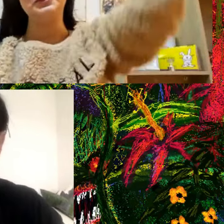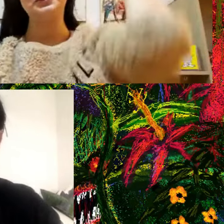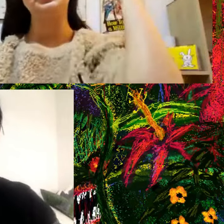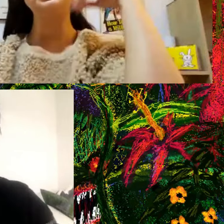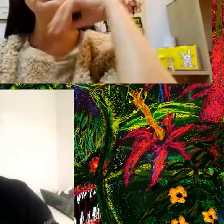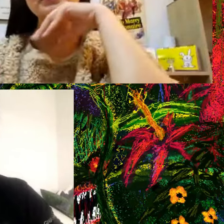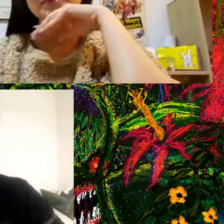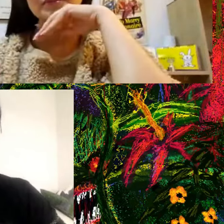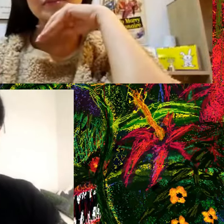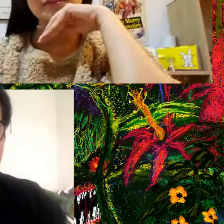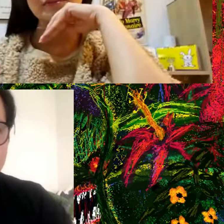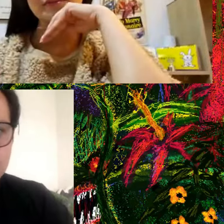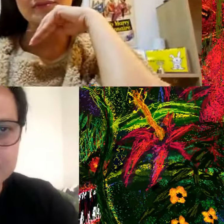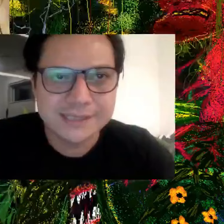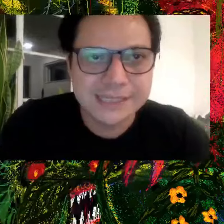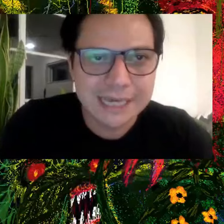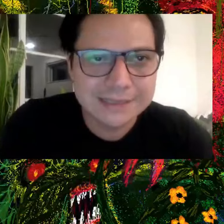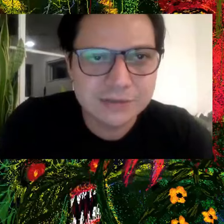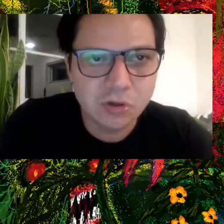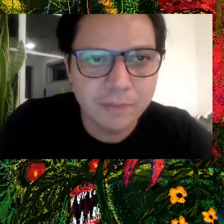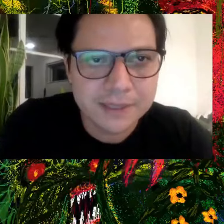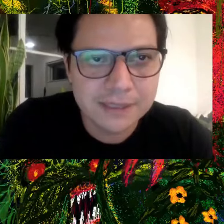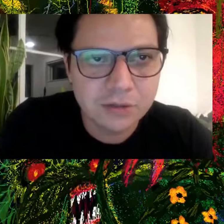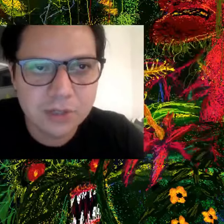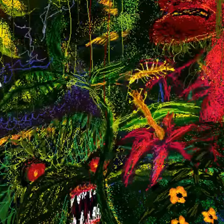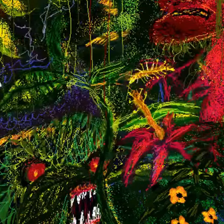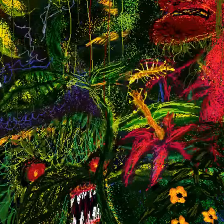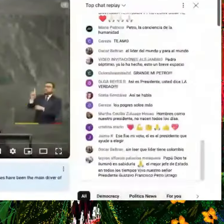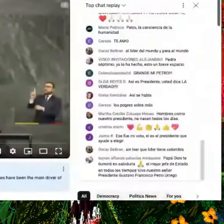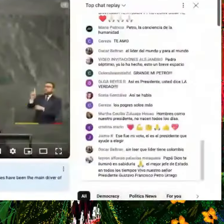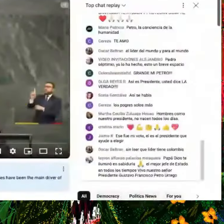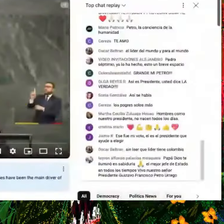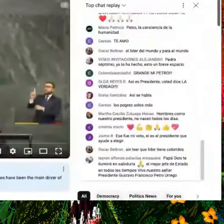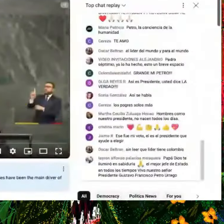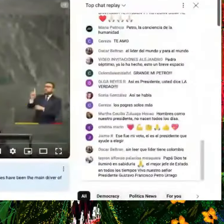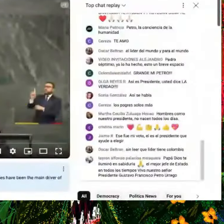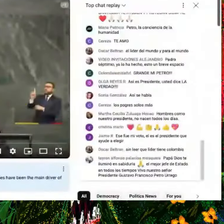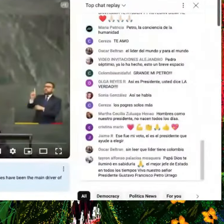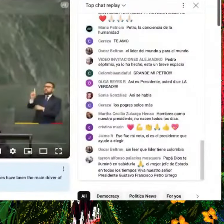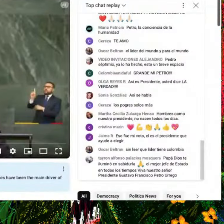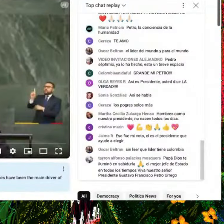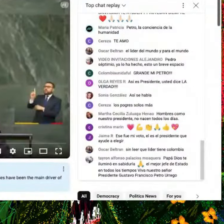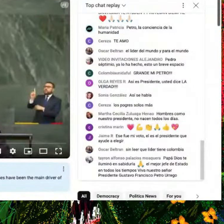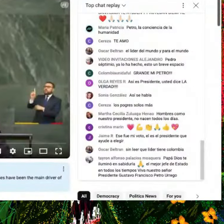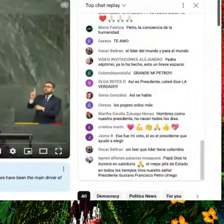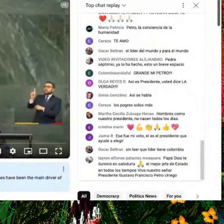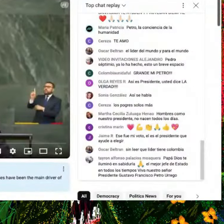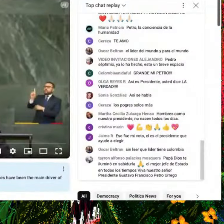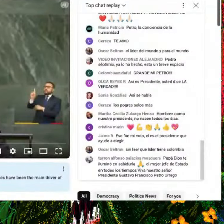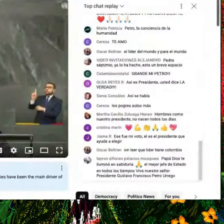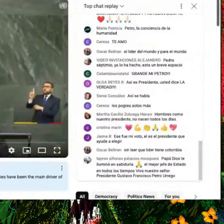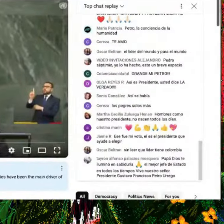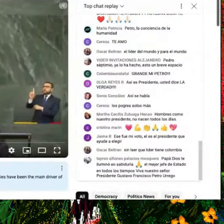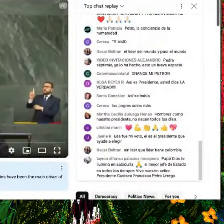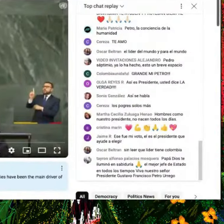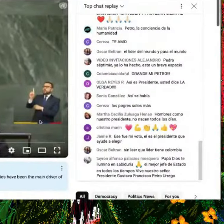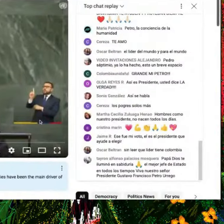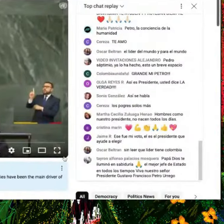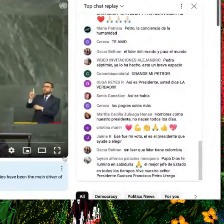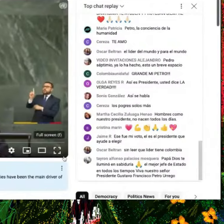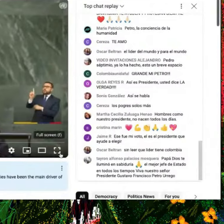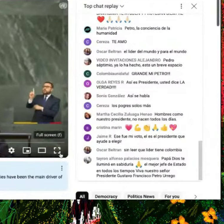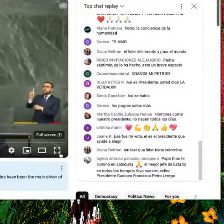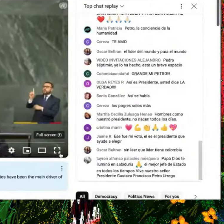da. ¿Cómo se nos da? Sí, ahí te estoy compartiendo, Silvio, el discurso de Petro.